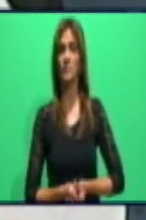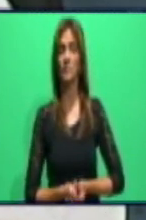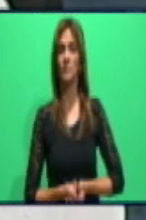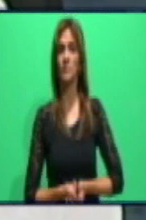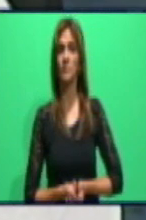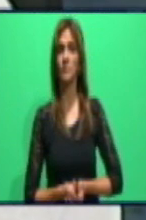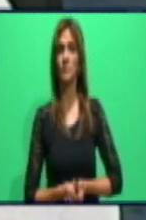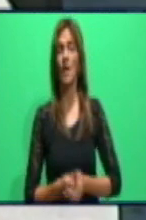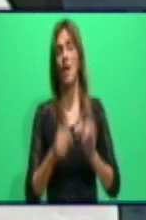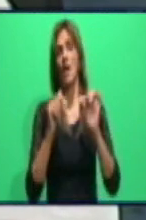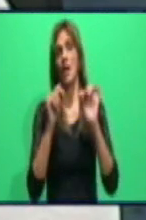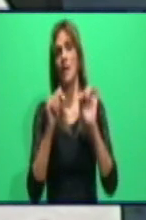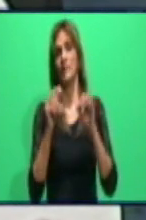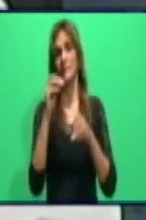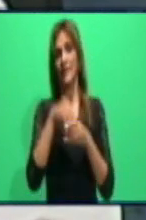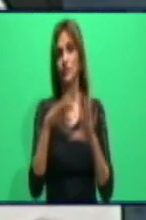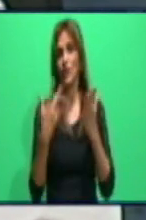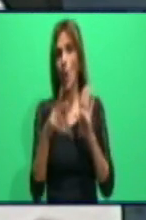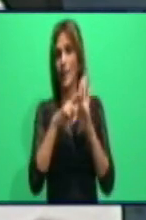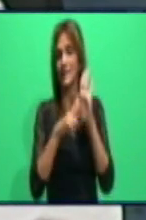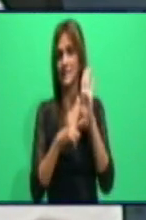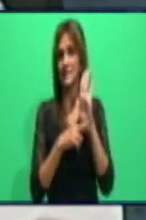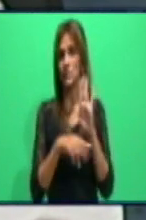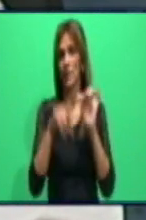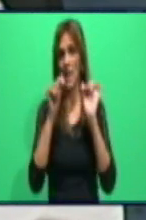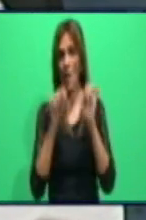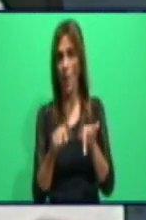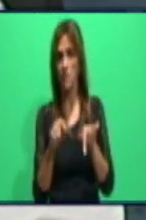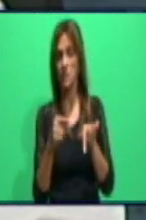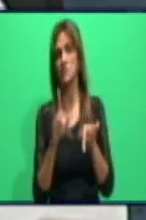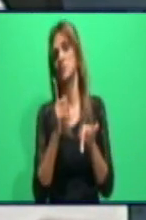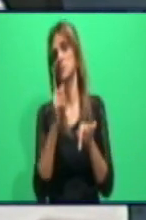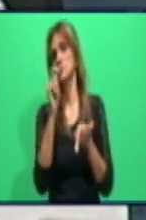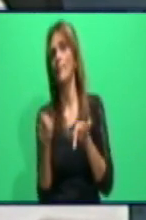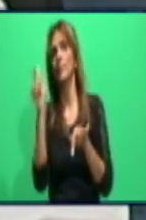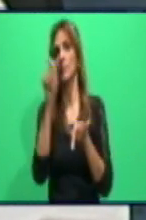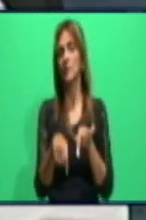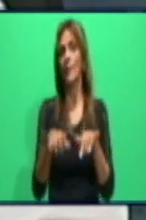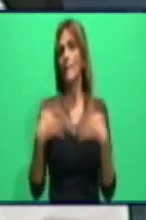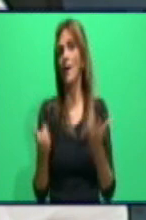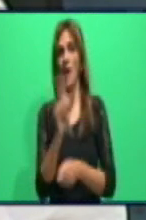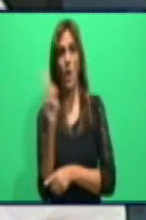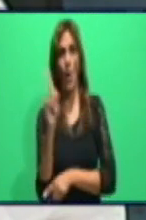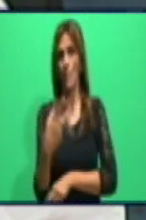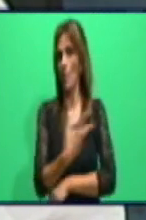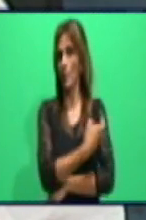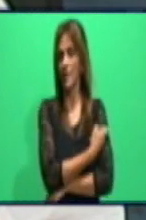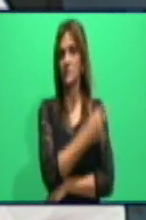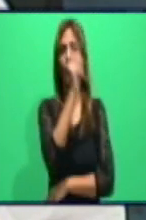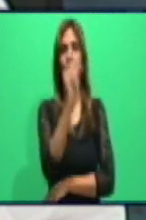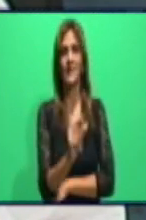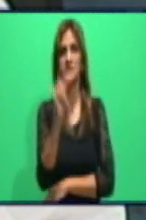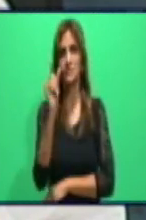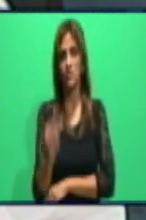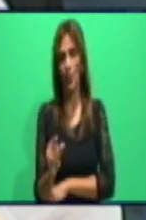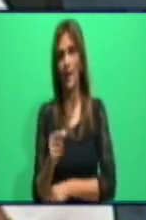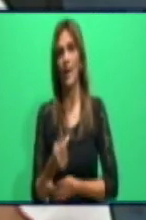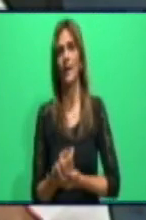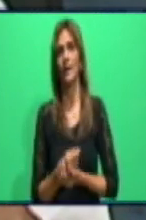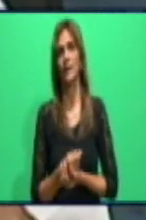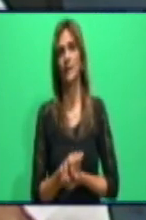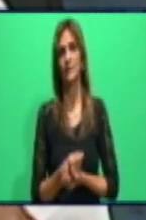descalifican al individuo para integrarles el estudio están como habíamos mencionado sujetos que hayan estado expuestos a la